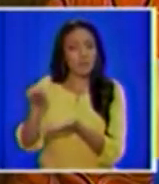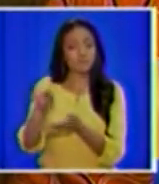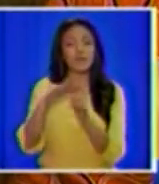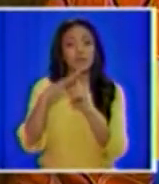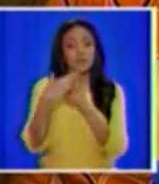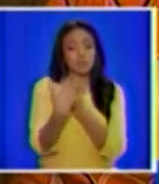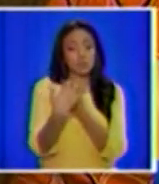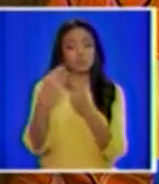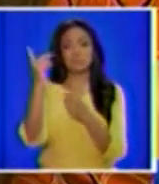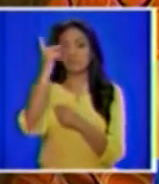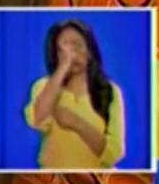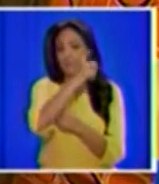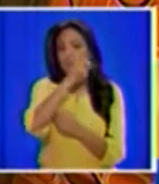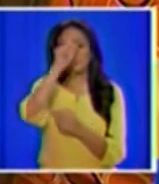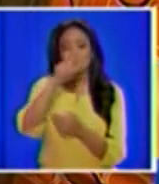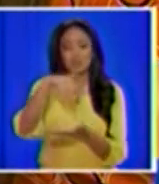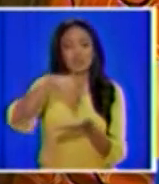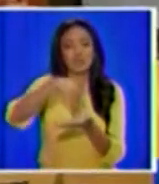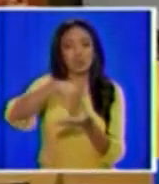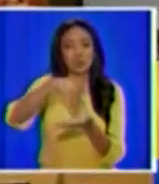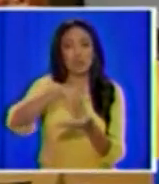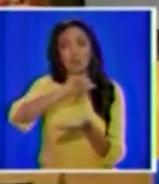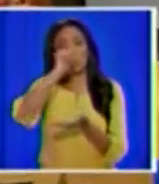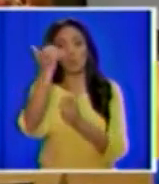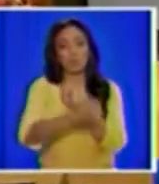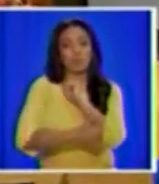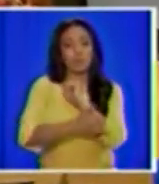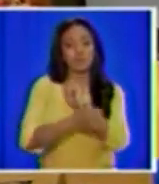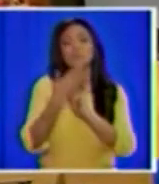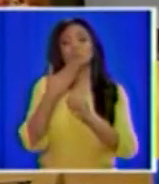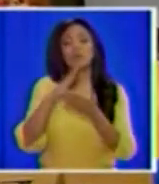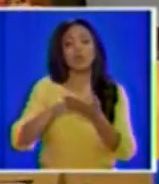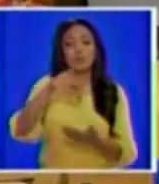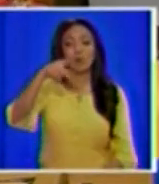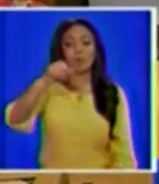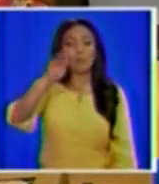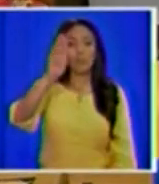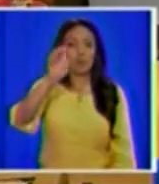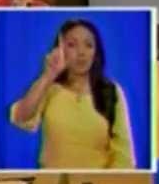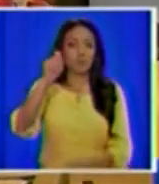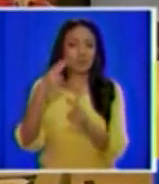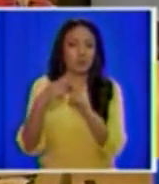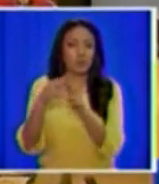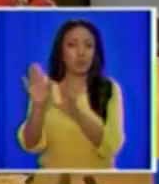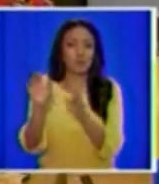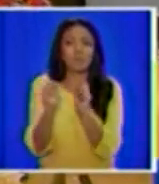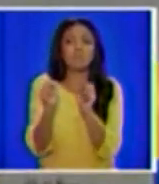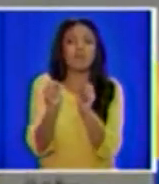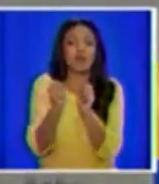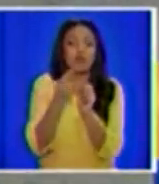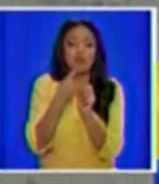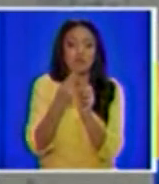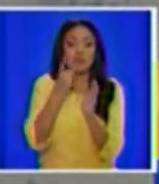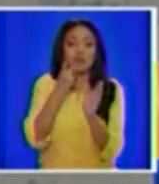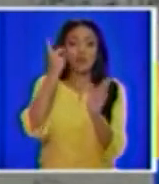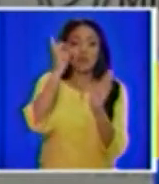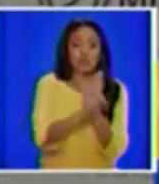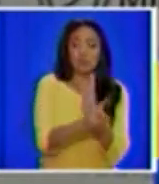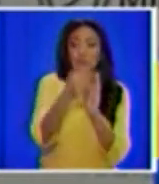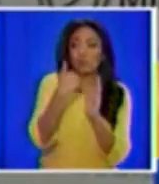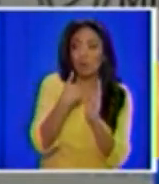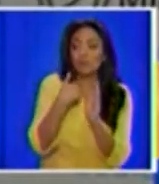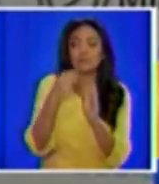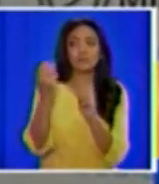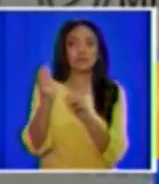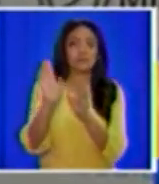es más difícil para quien estudia en el exterior. Es el caso de Pablo, así lo llamaremos, pues tiene miedo que al denunciar su caso se tomen